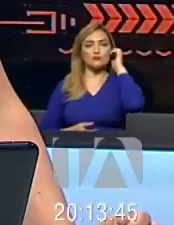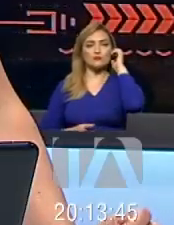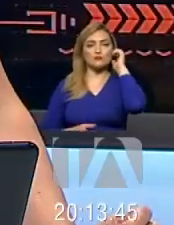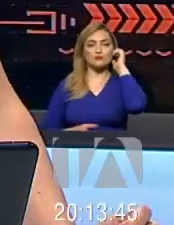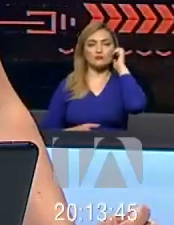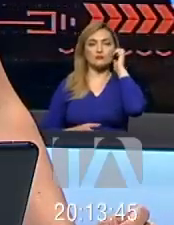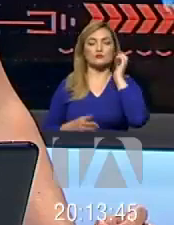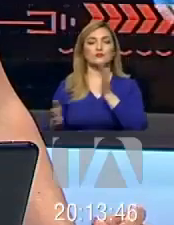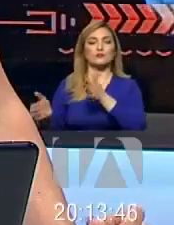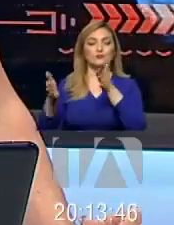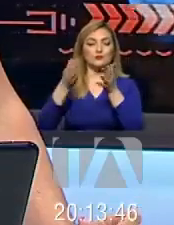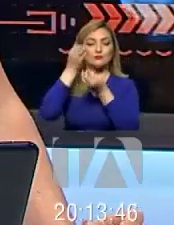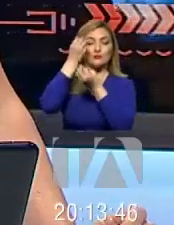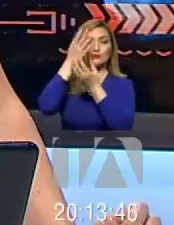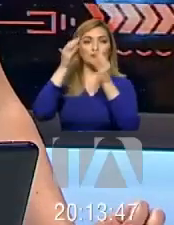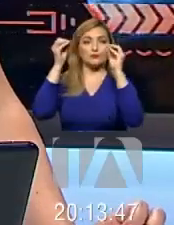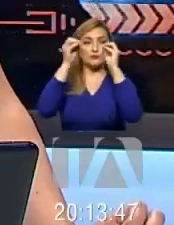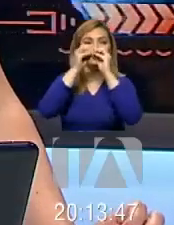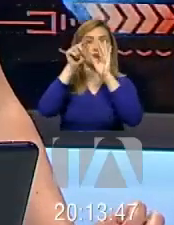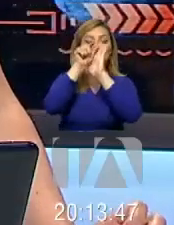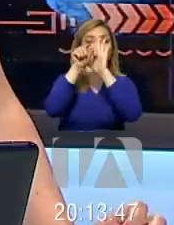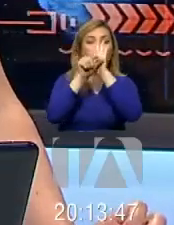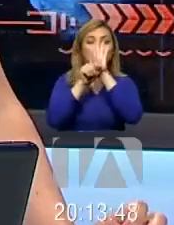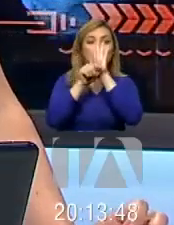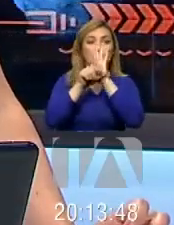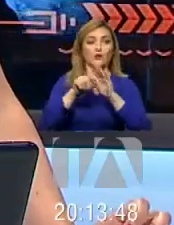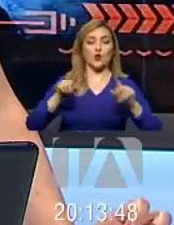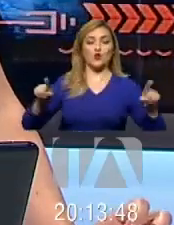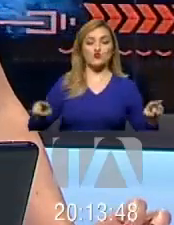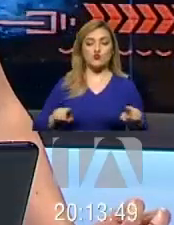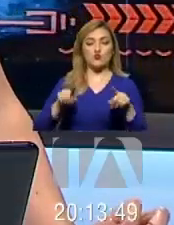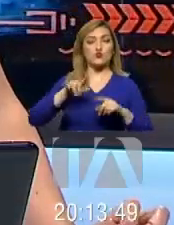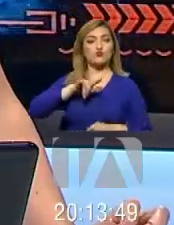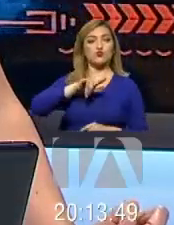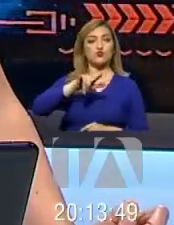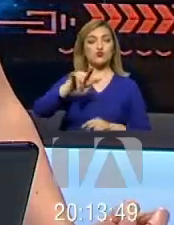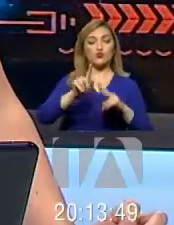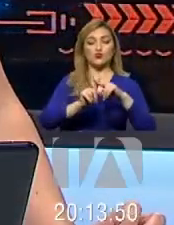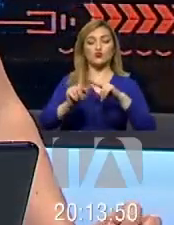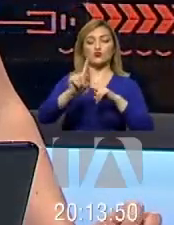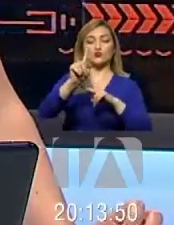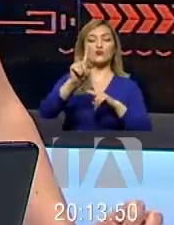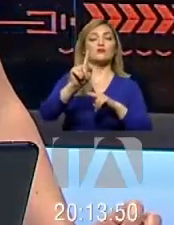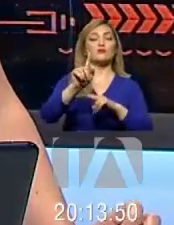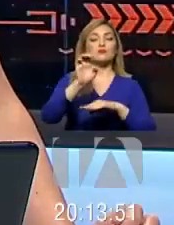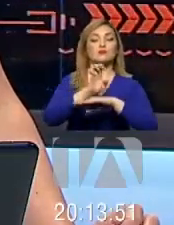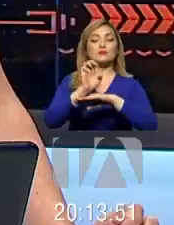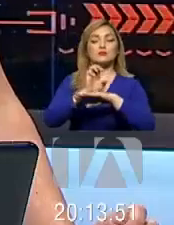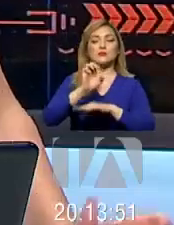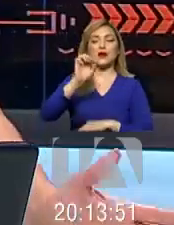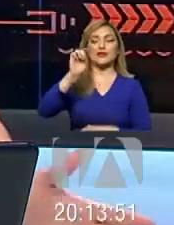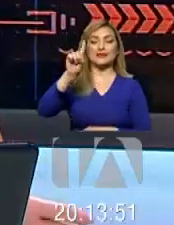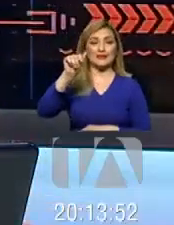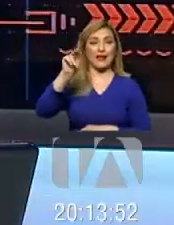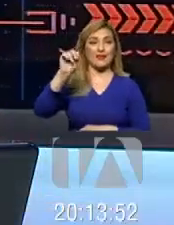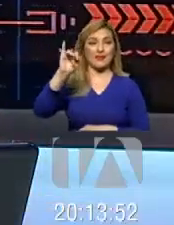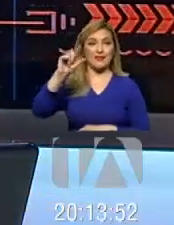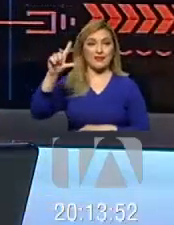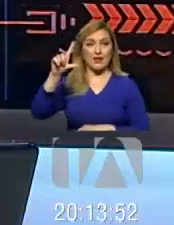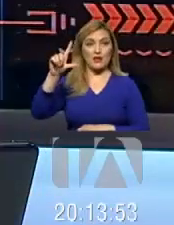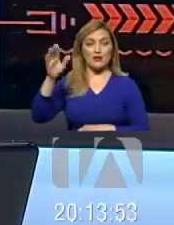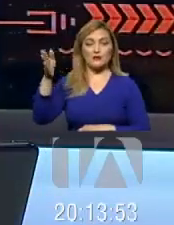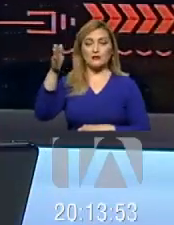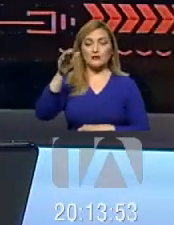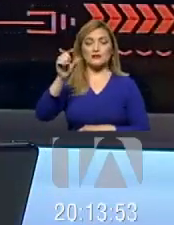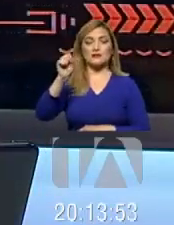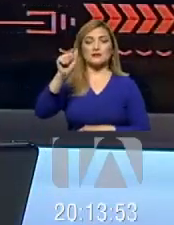Y como lo habíamos anunciado, más detalles del accidente de la avioneta donde escapó del país Daniel Salcedo, involucrado en